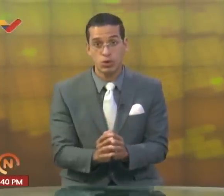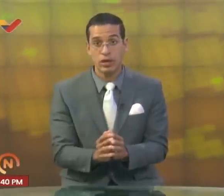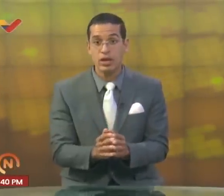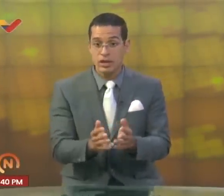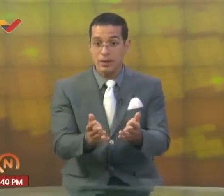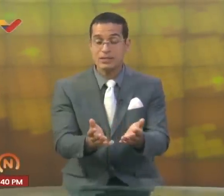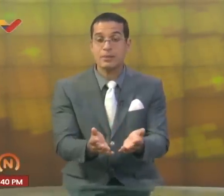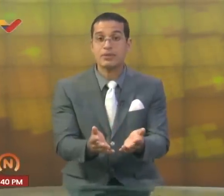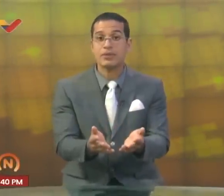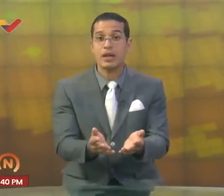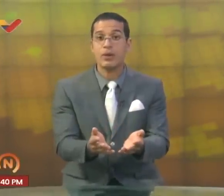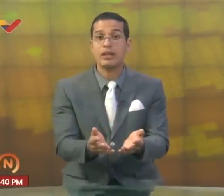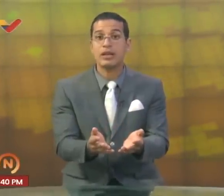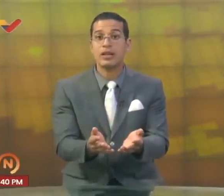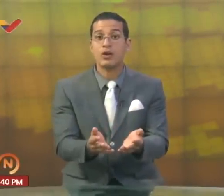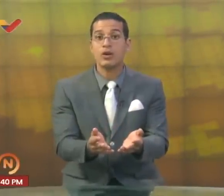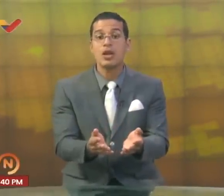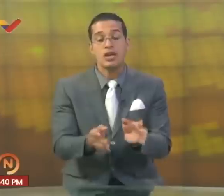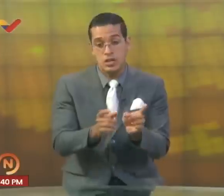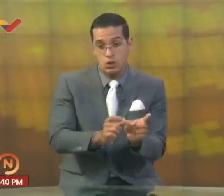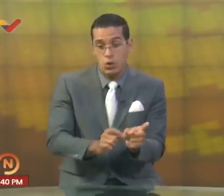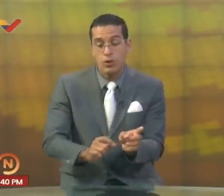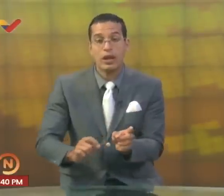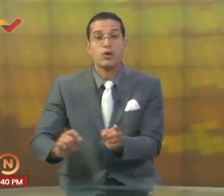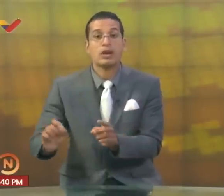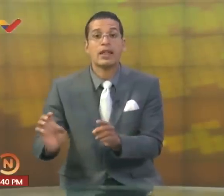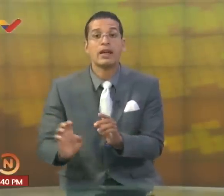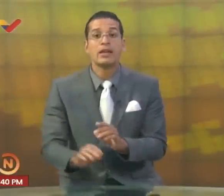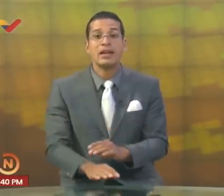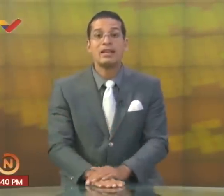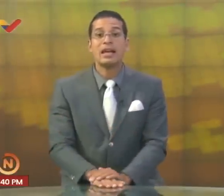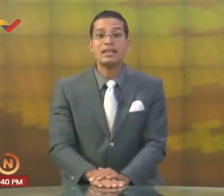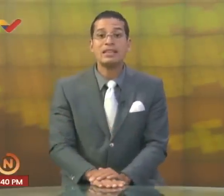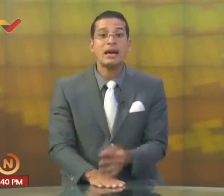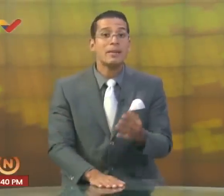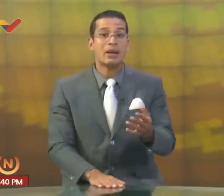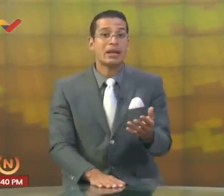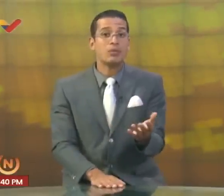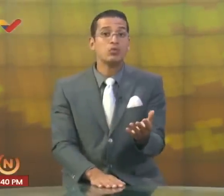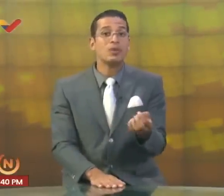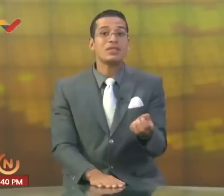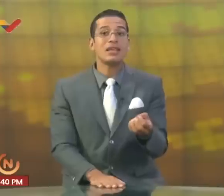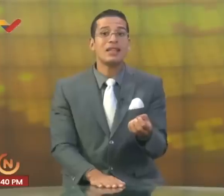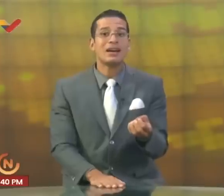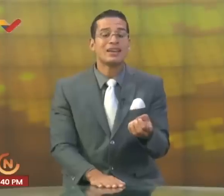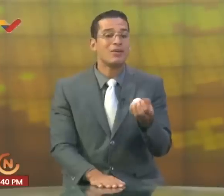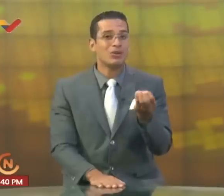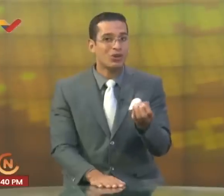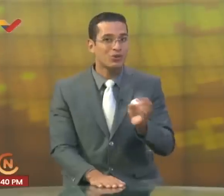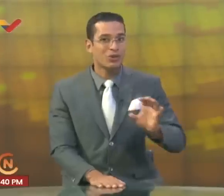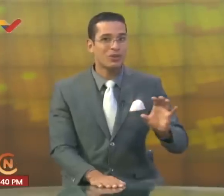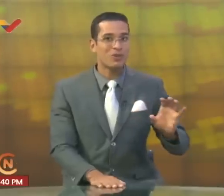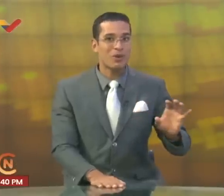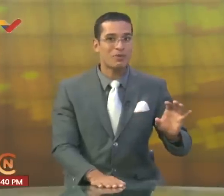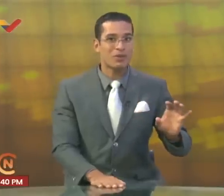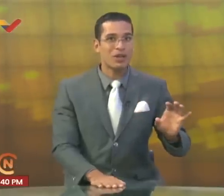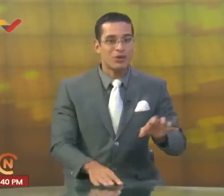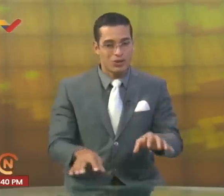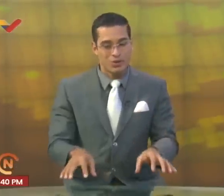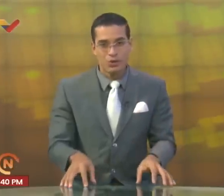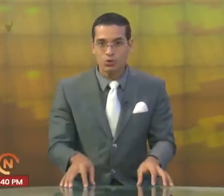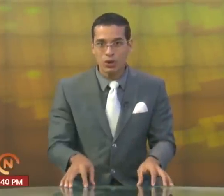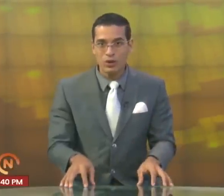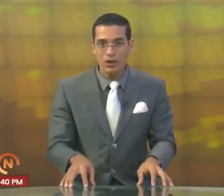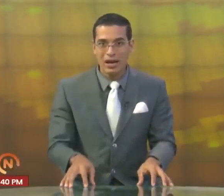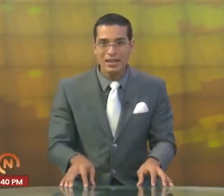18 motores que van a ser presentados el día de hoy y todas las jornadas en la India para que el mundo entienda que Venezuela no solamente es un país